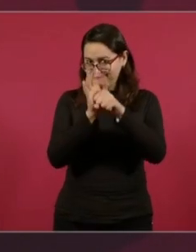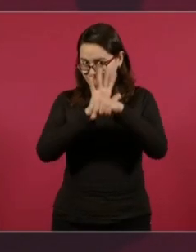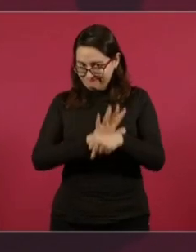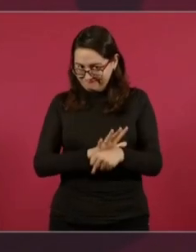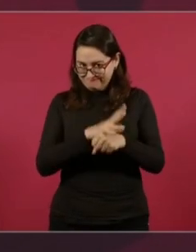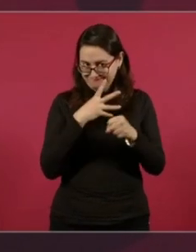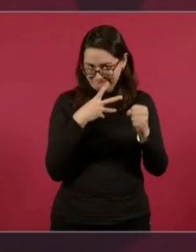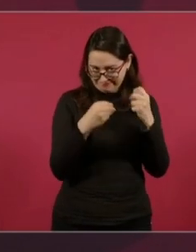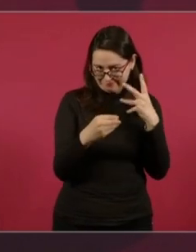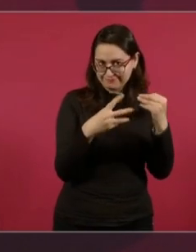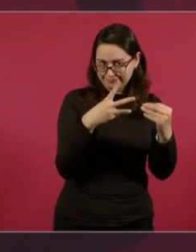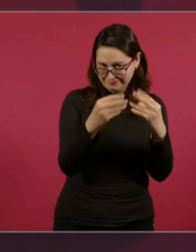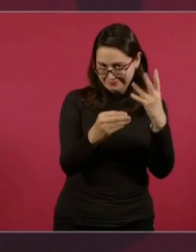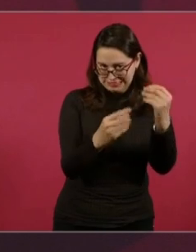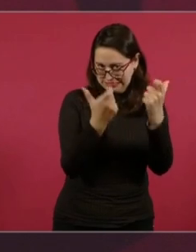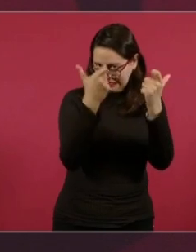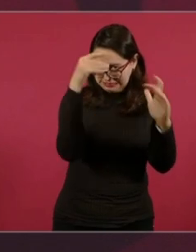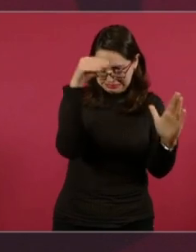Que va a ser